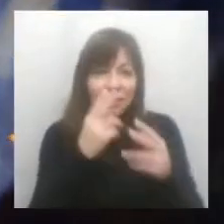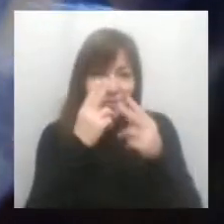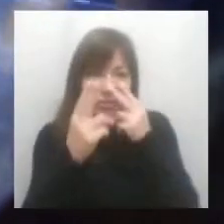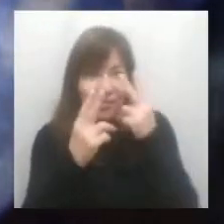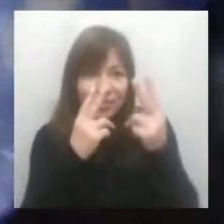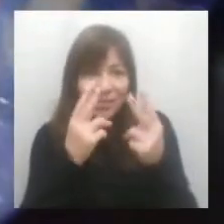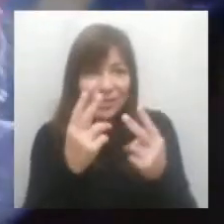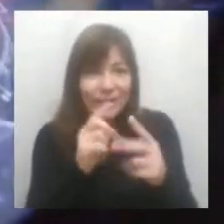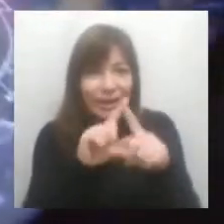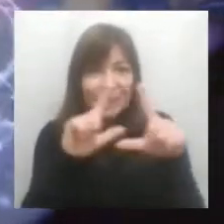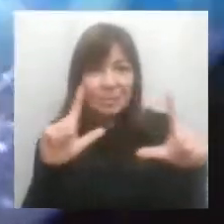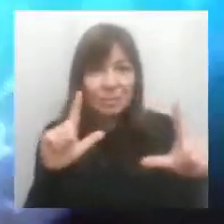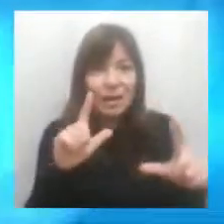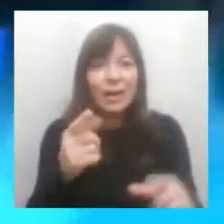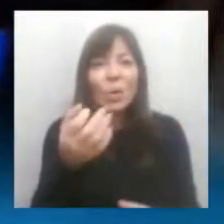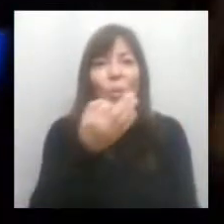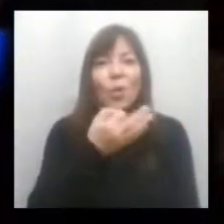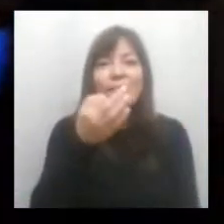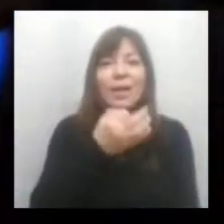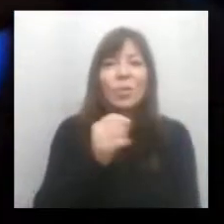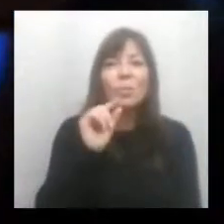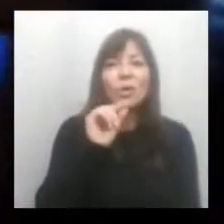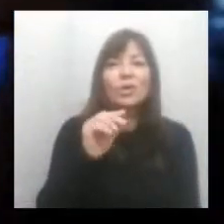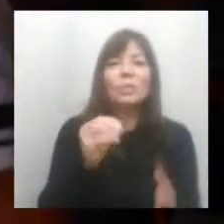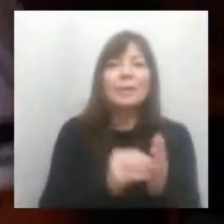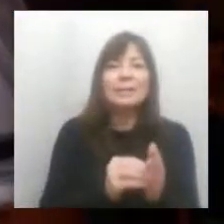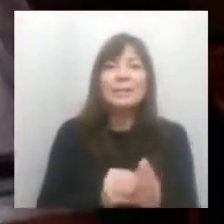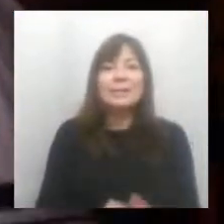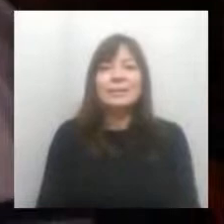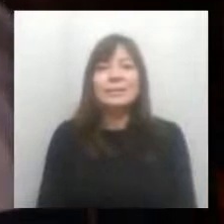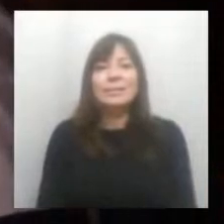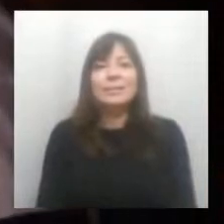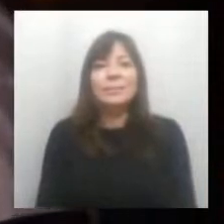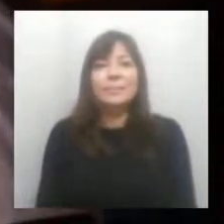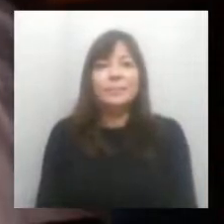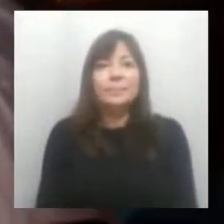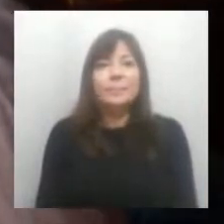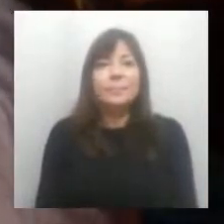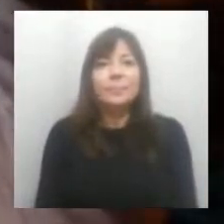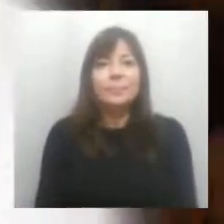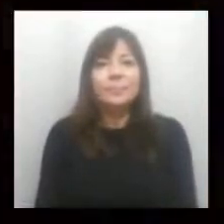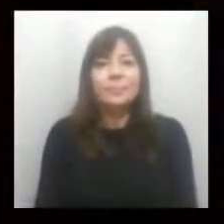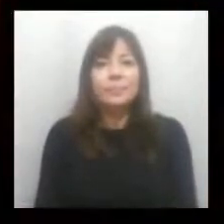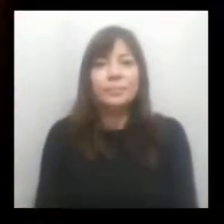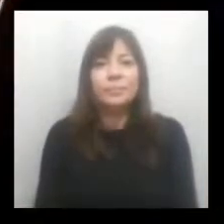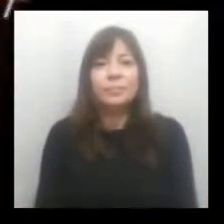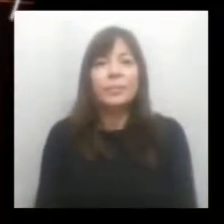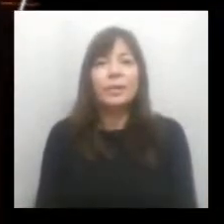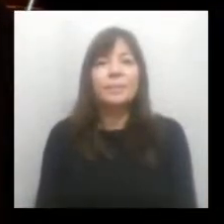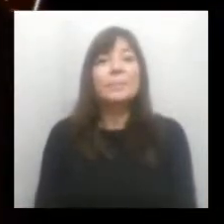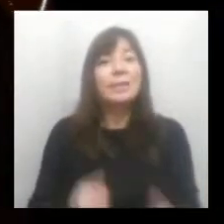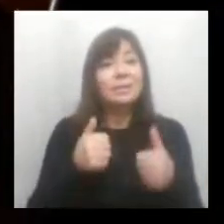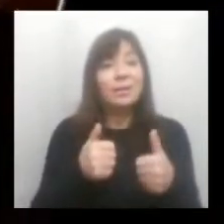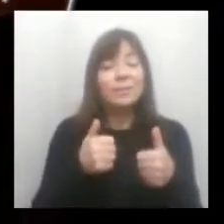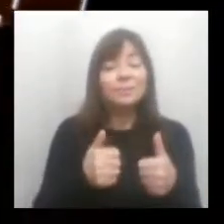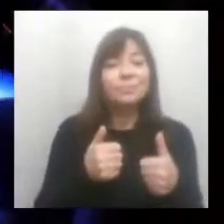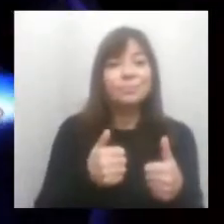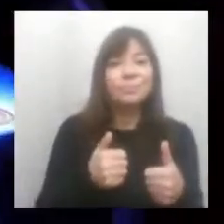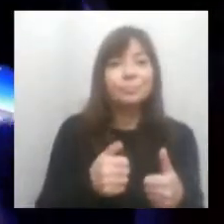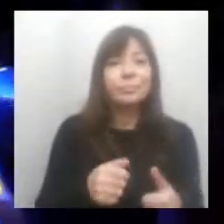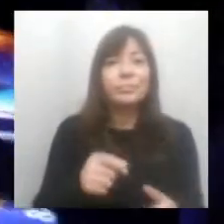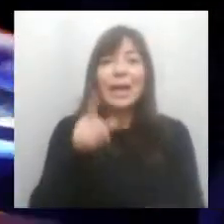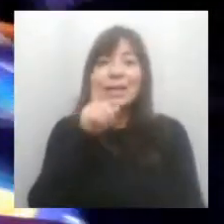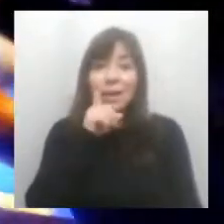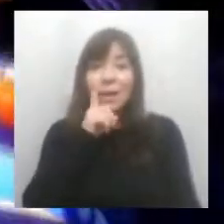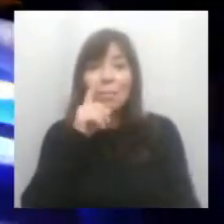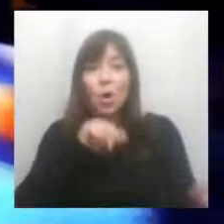poquito más para saber más y profundizar más en esa propuesta. Sí, por supuesto. Bueno, así como tenemos un laboratorio